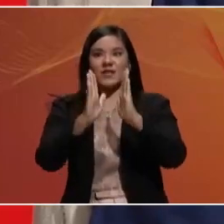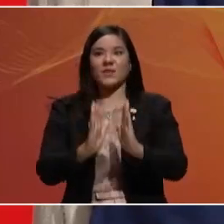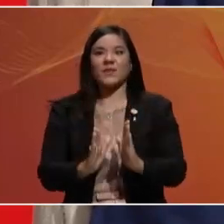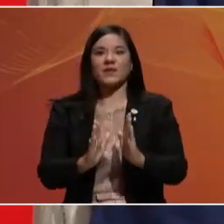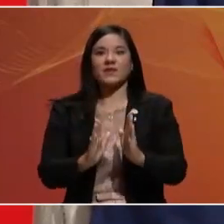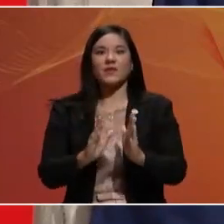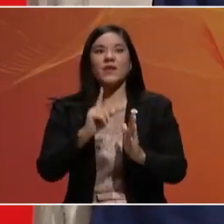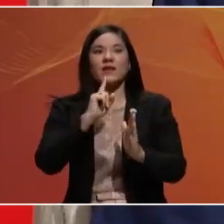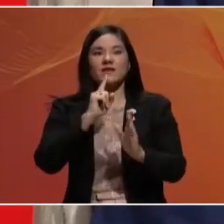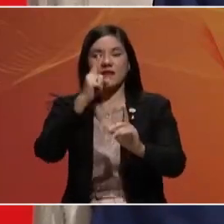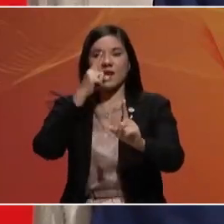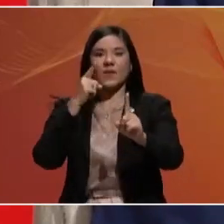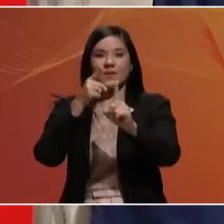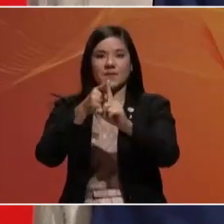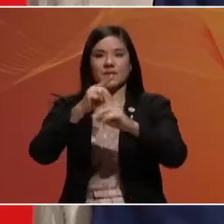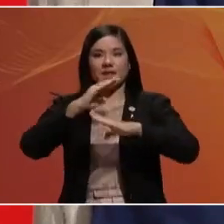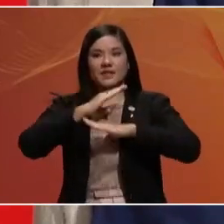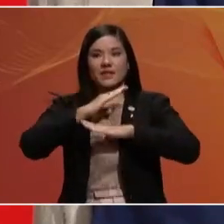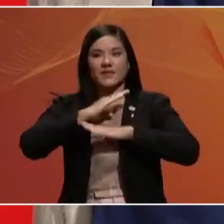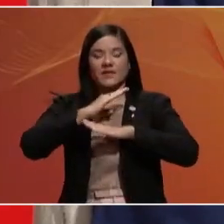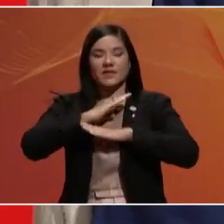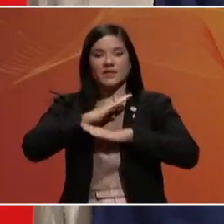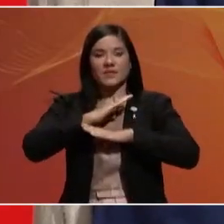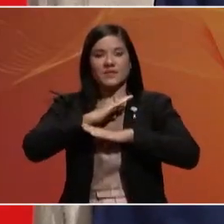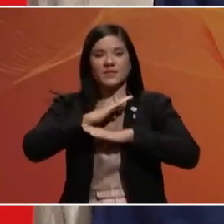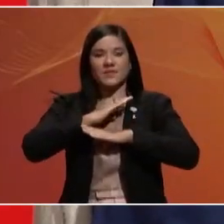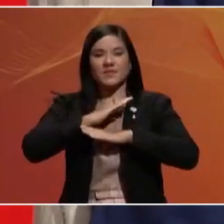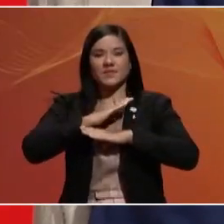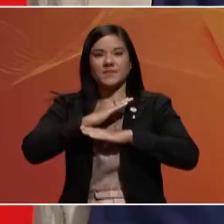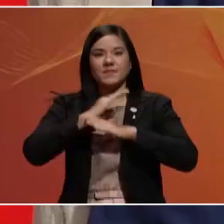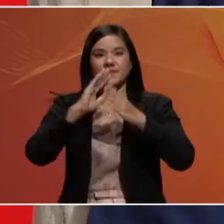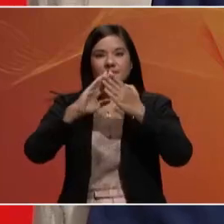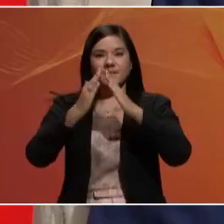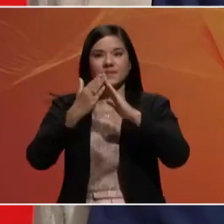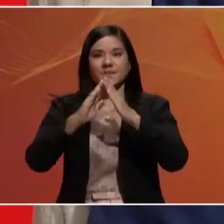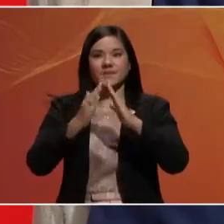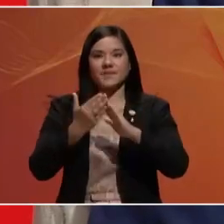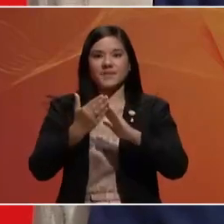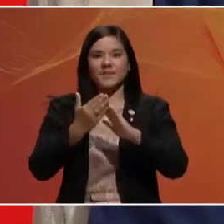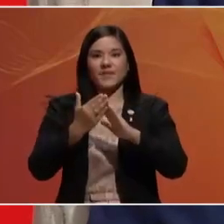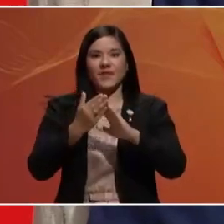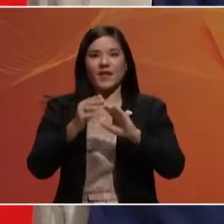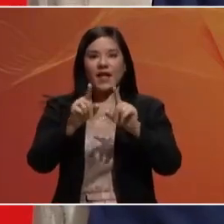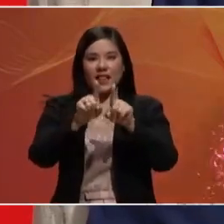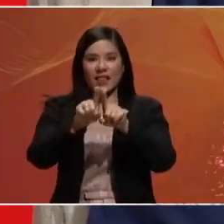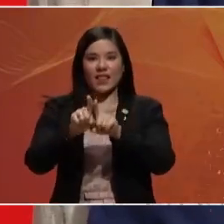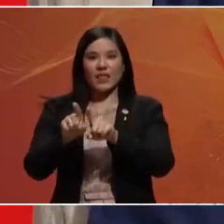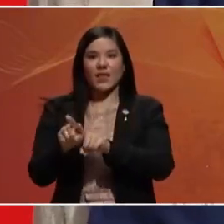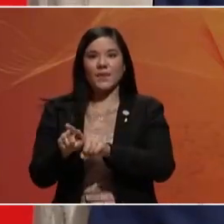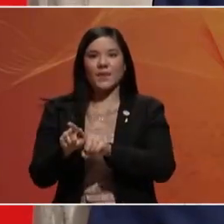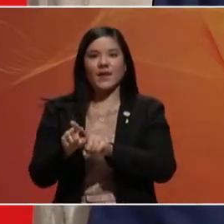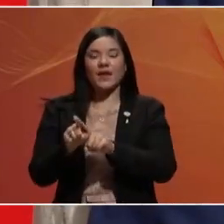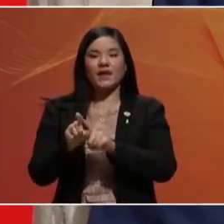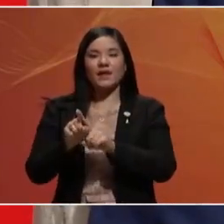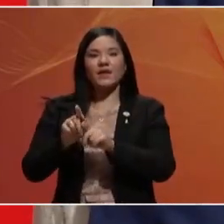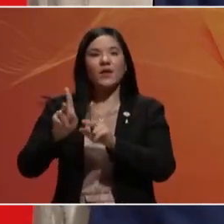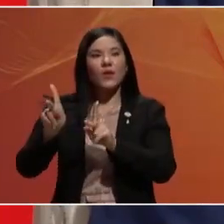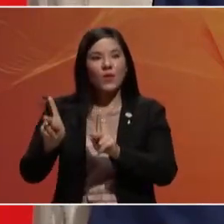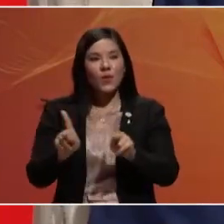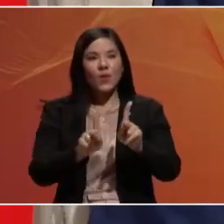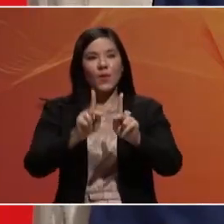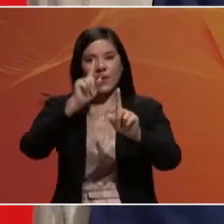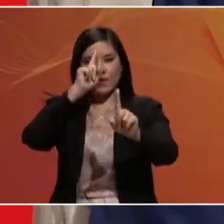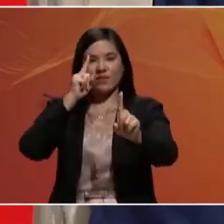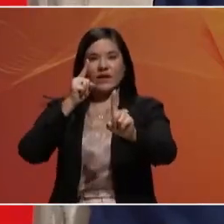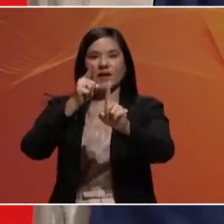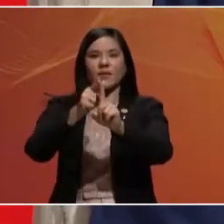van orientados a satisfacer las necesidades de los ciudadanos. Además, también cumple con los